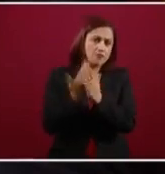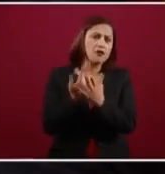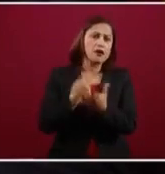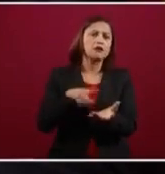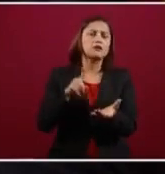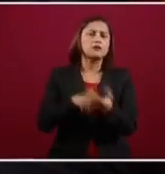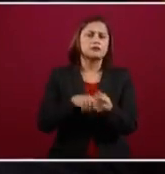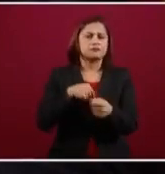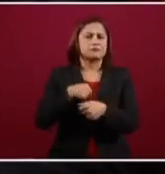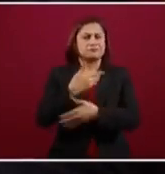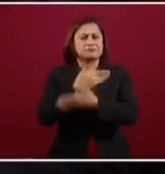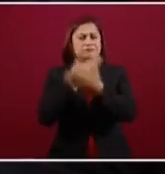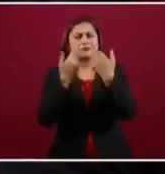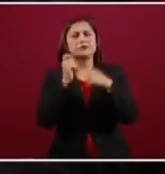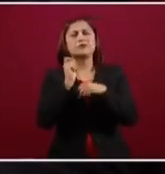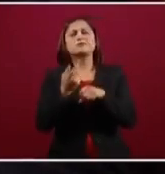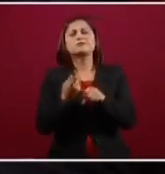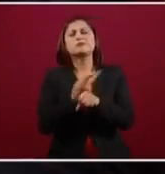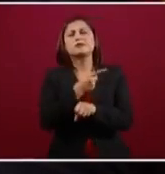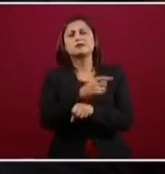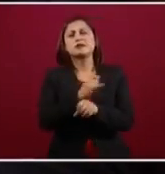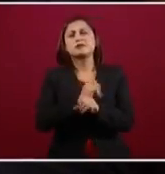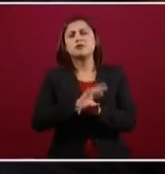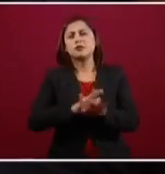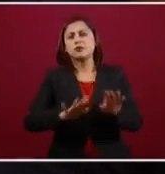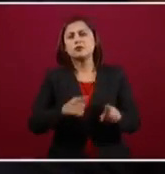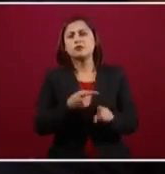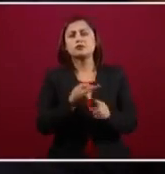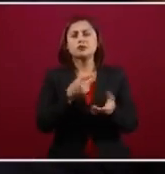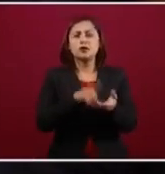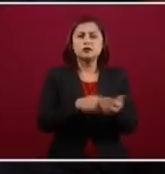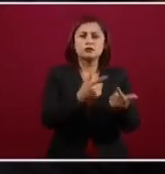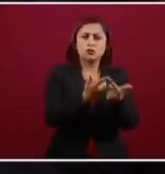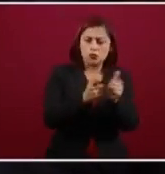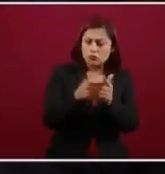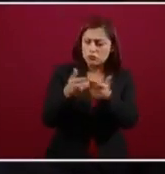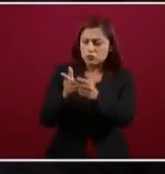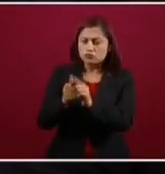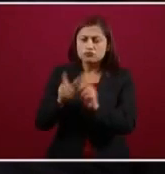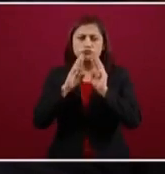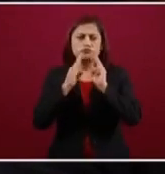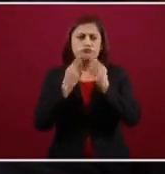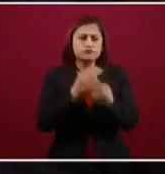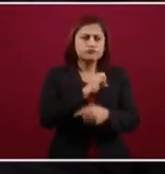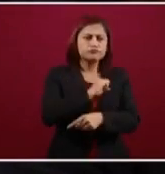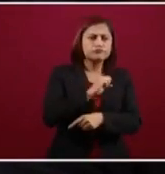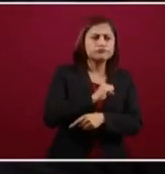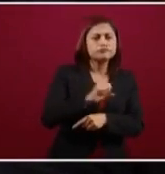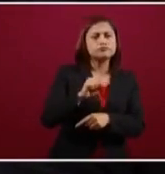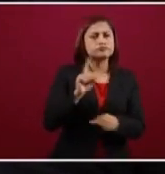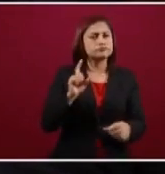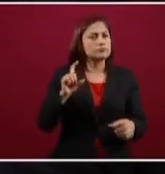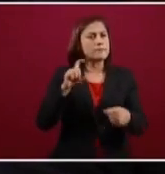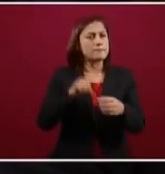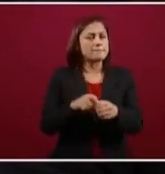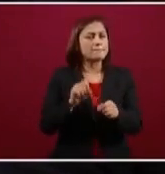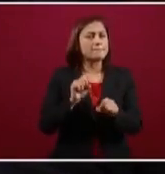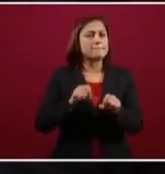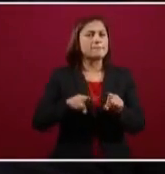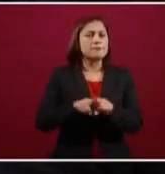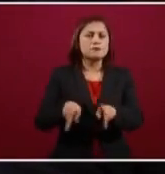tengan acerca de las cuentas de delincuentes, de la delincuencia organizada y de capos de la droga que